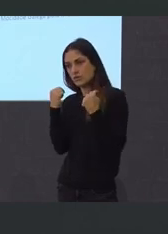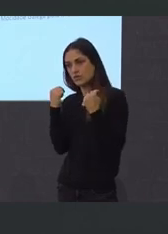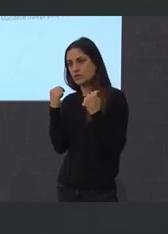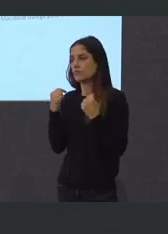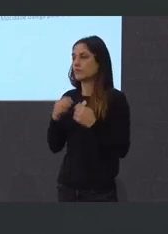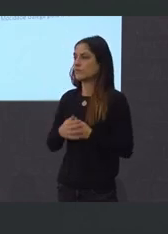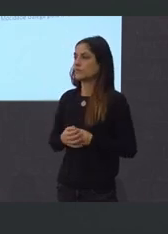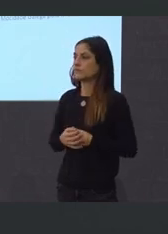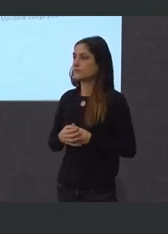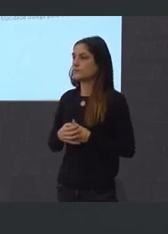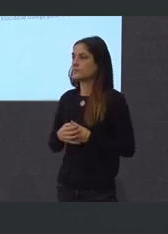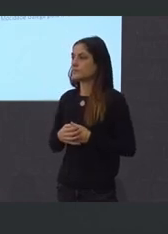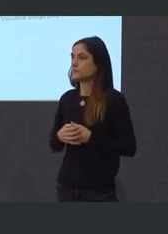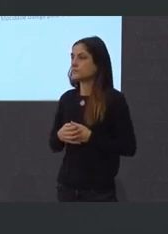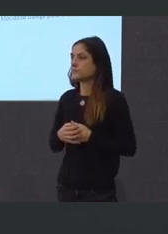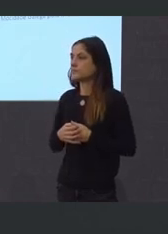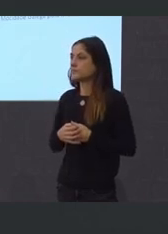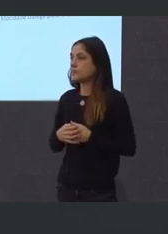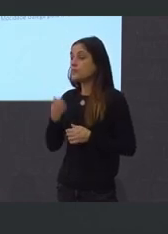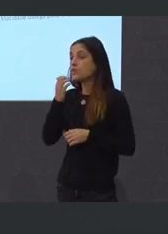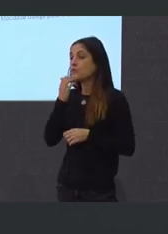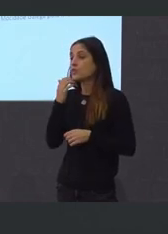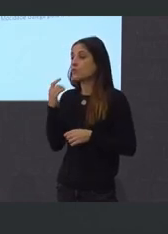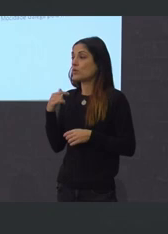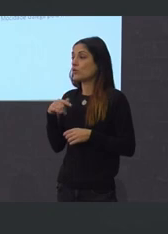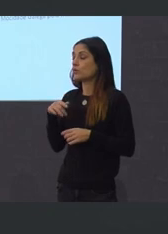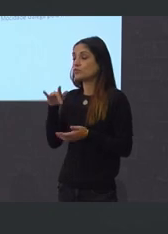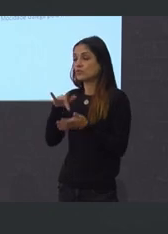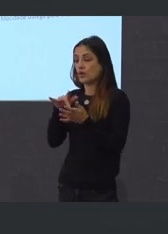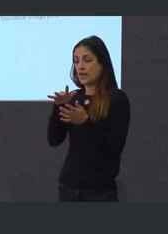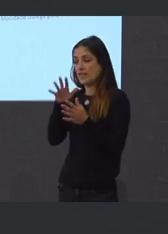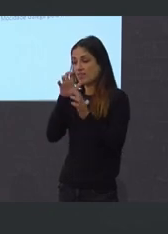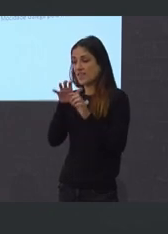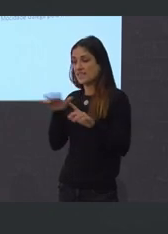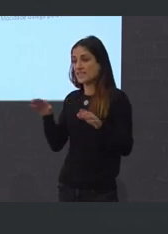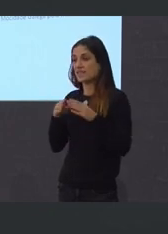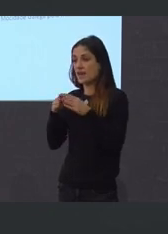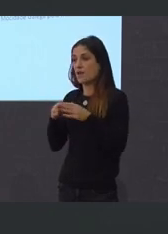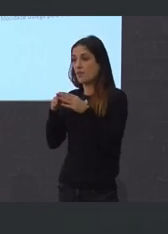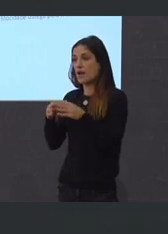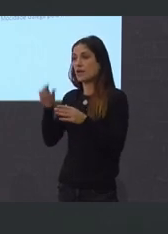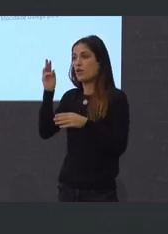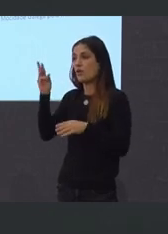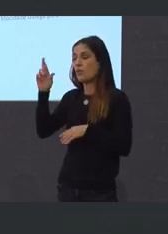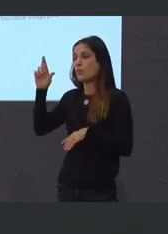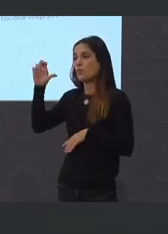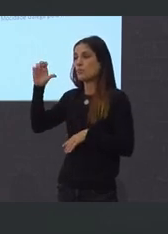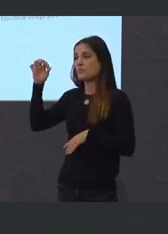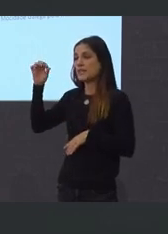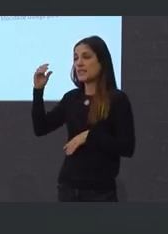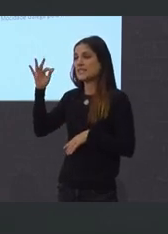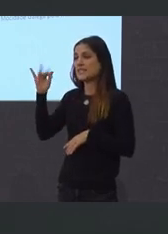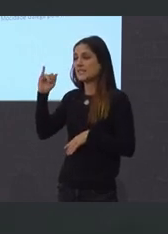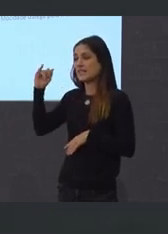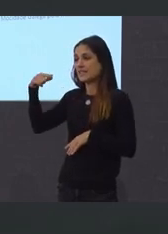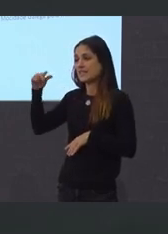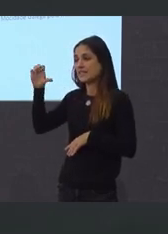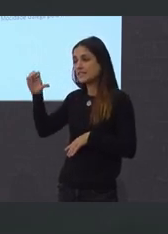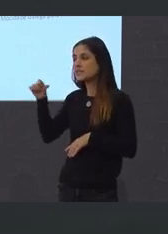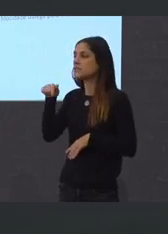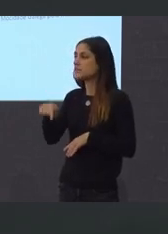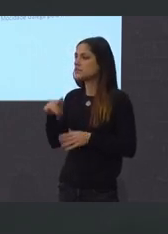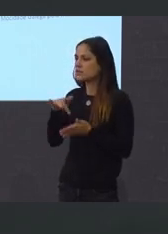cando o desastre do Prestige aniquilou e devorou as nosas costas, non o somos